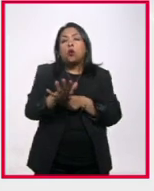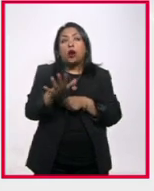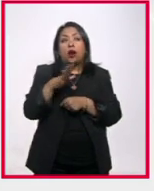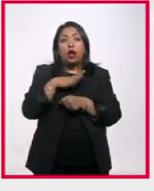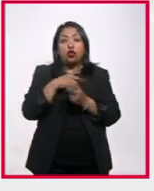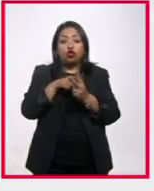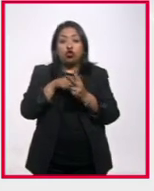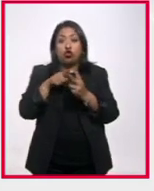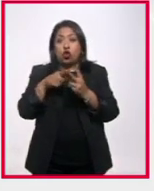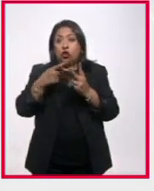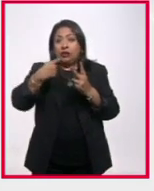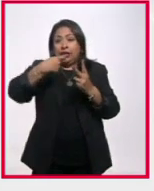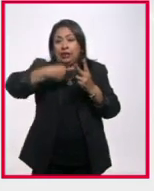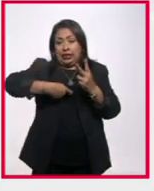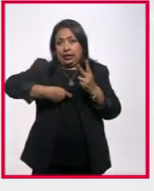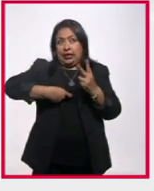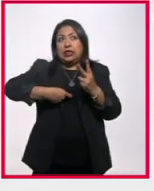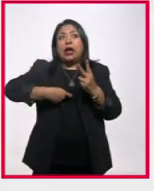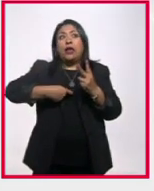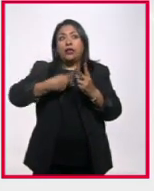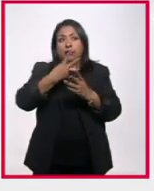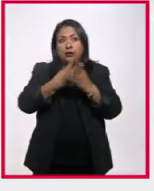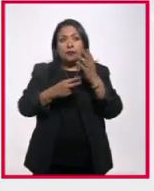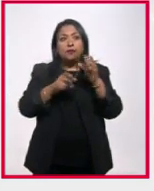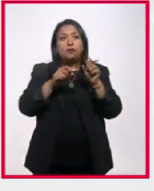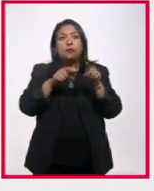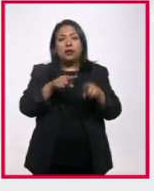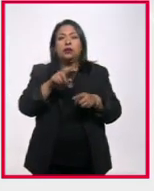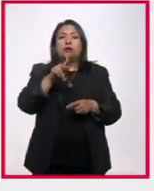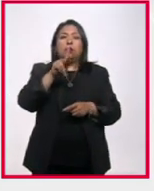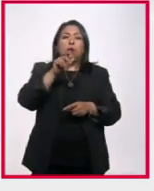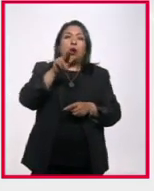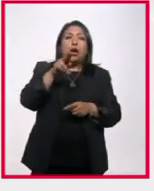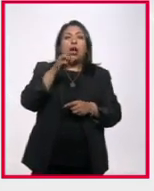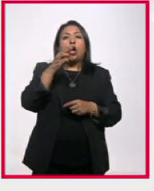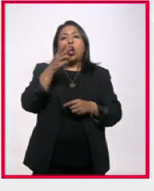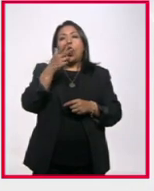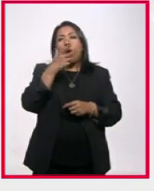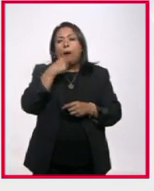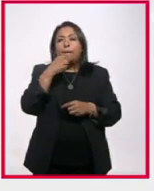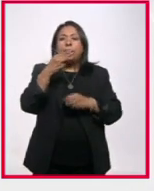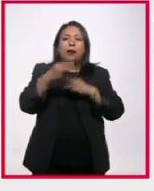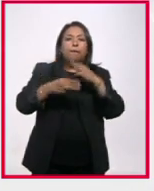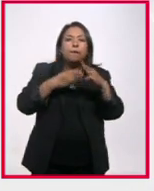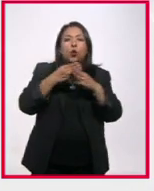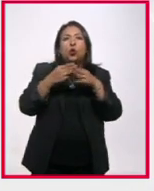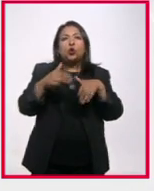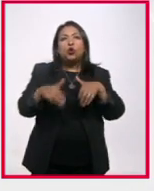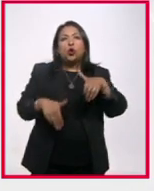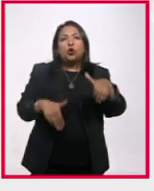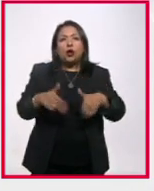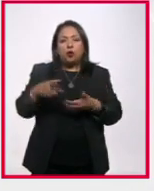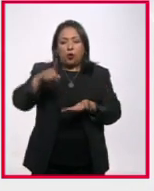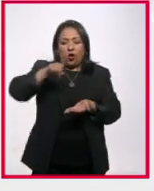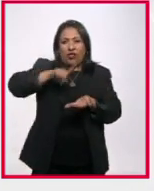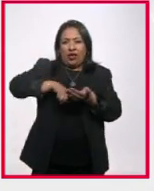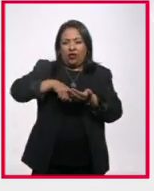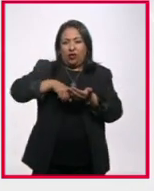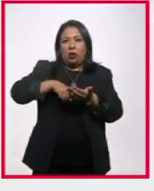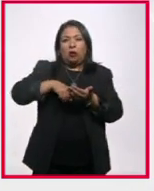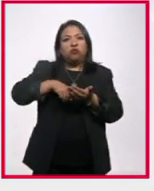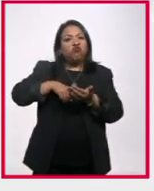dos identidades, y también Paul es hombre de un mundo de teatro, pero tiene un mundo interior muy